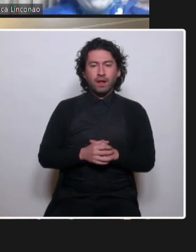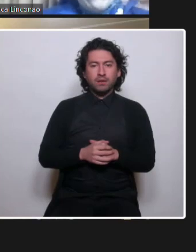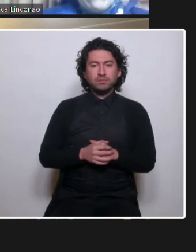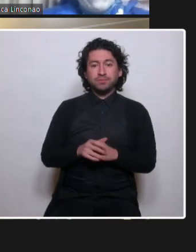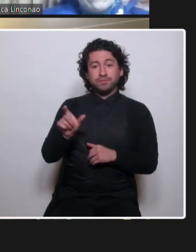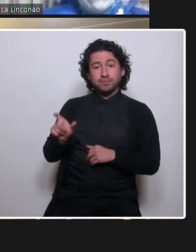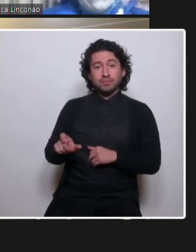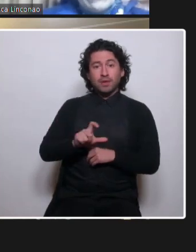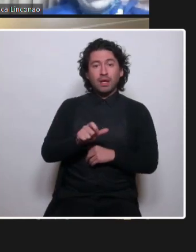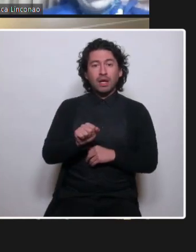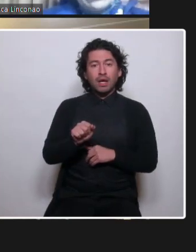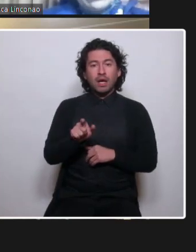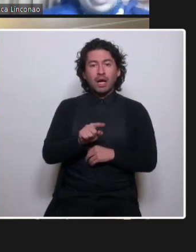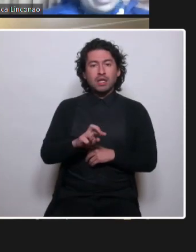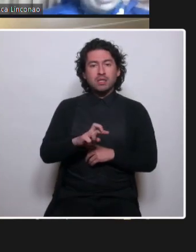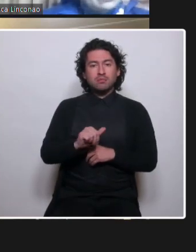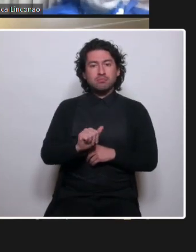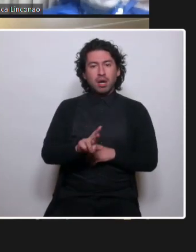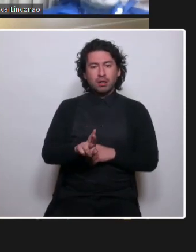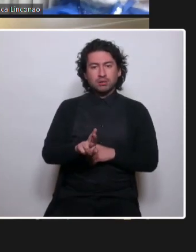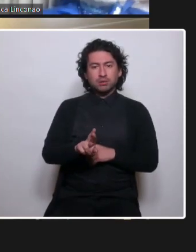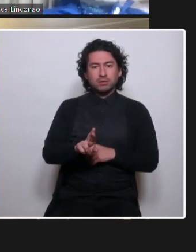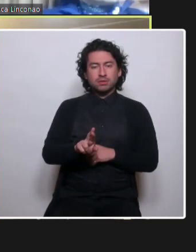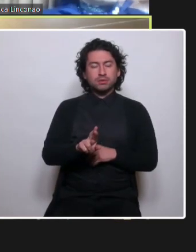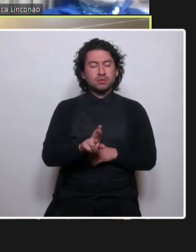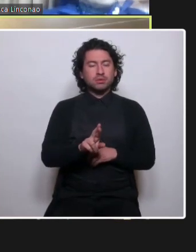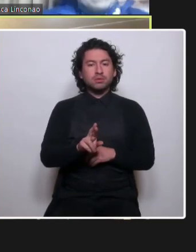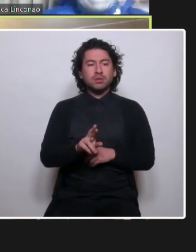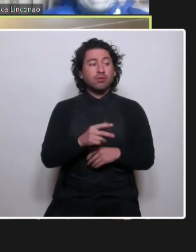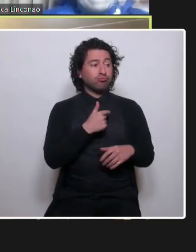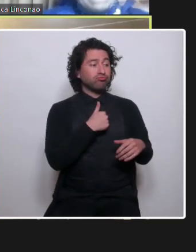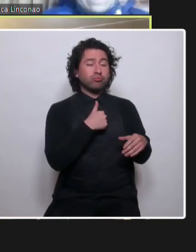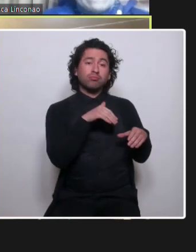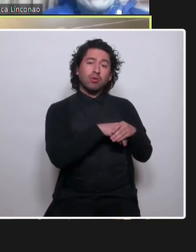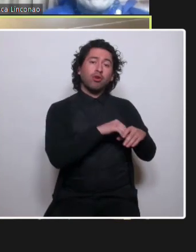Señor Gaspar Domínguez. En contra, señor secretario.